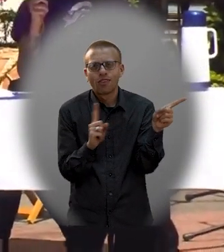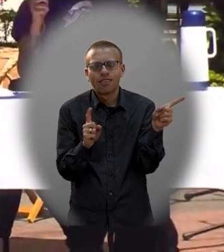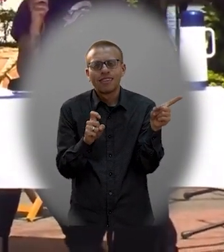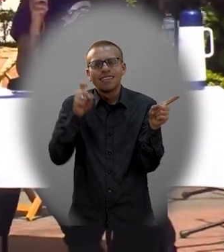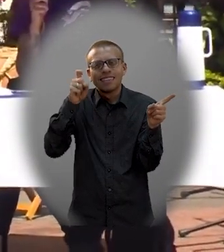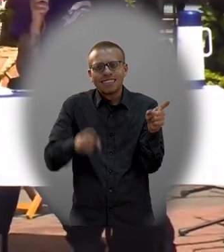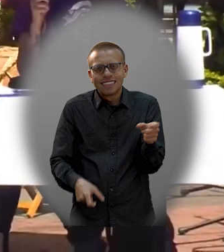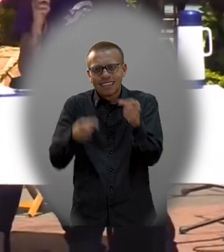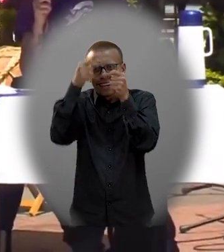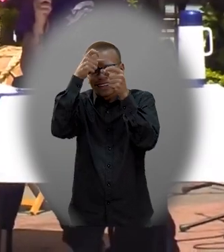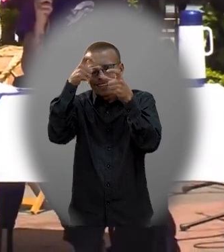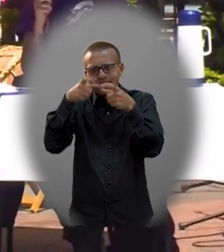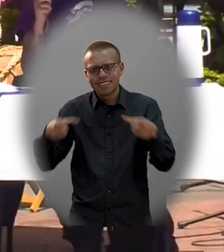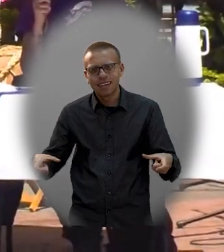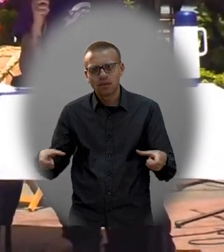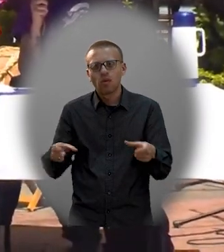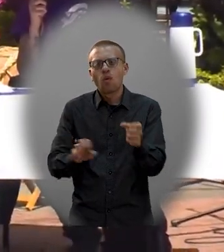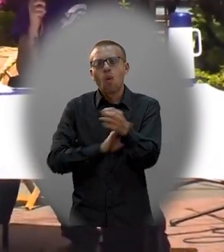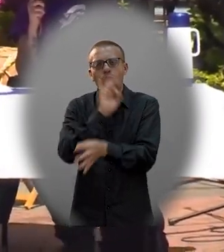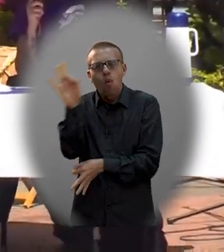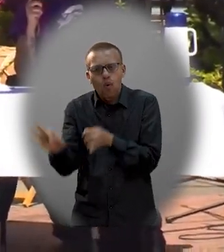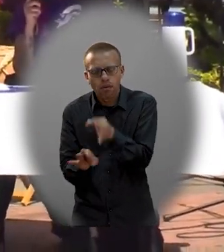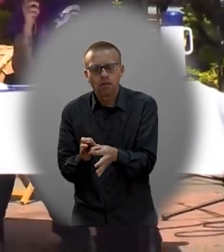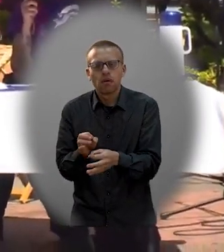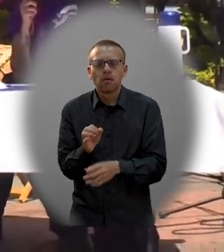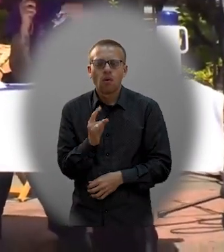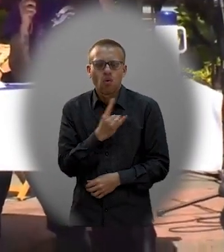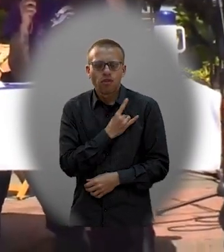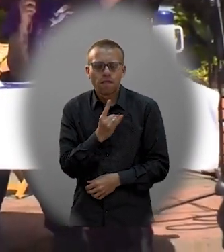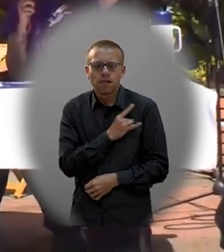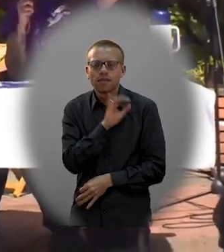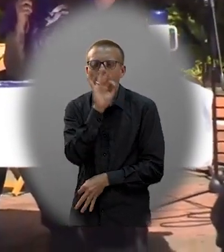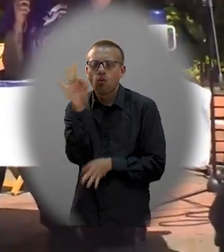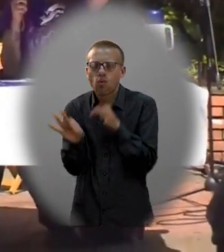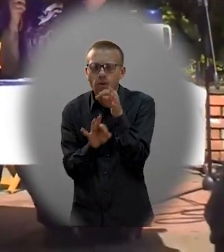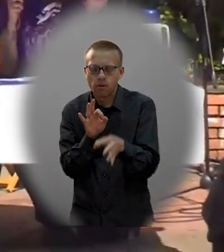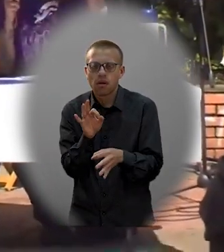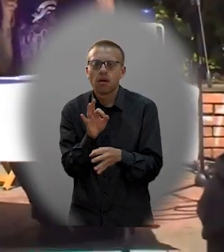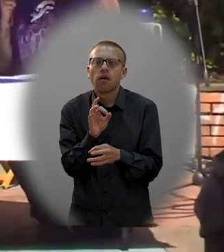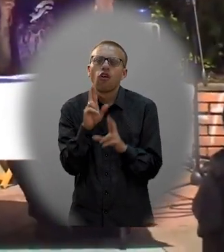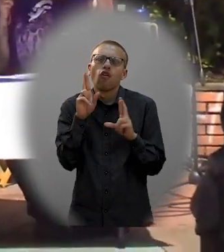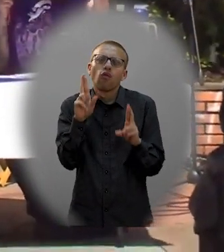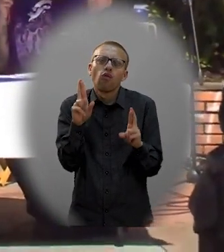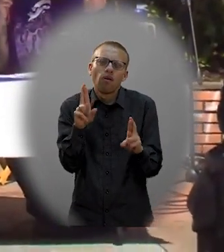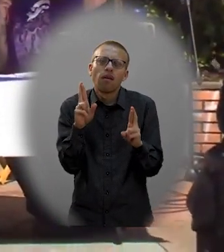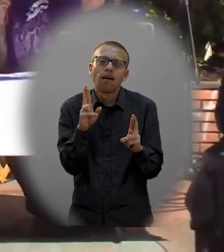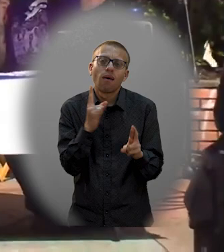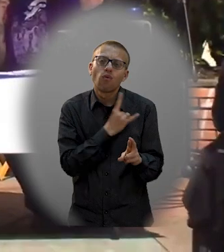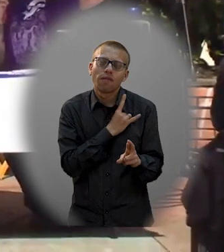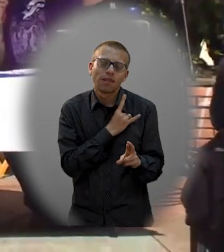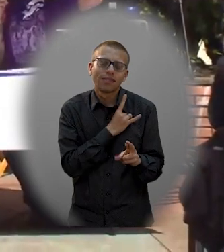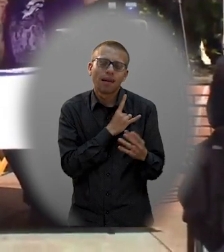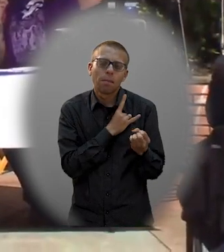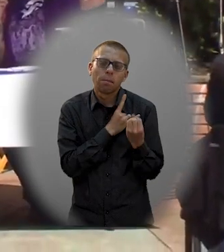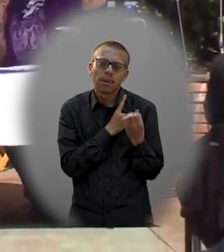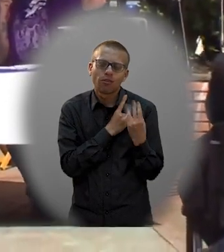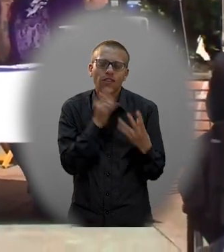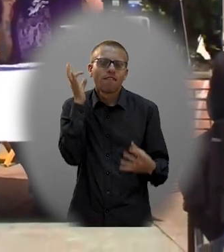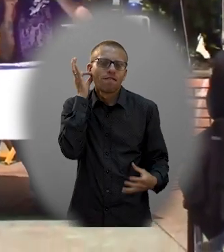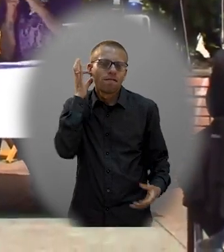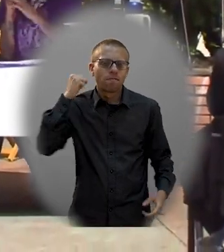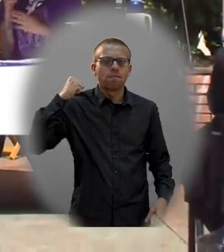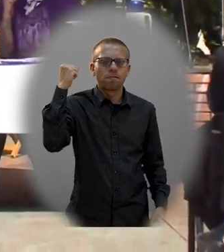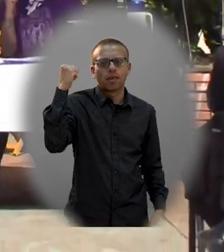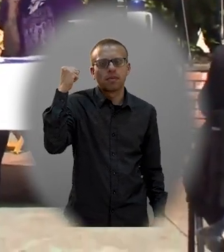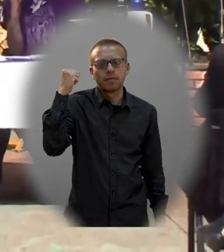una sociedad cuidadora, una universidad cuidadora y ojalá una universidad feminista. Gracias, Ángela